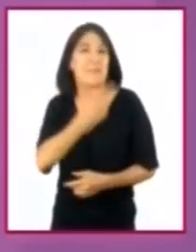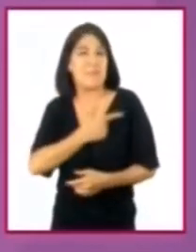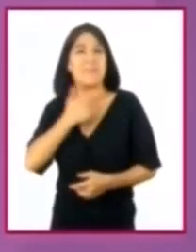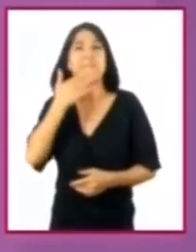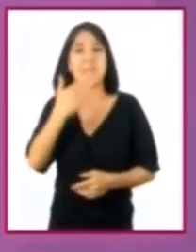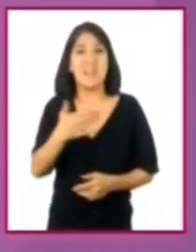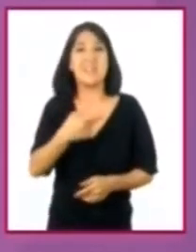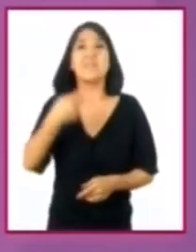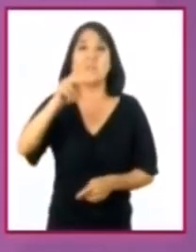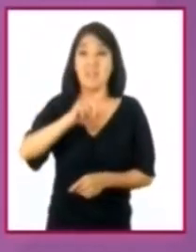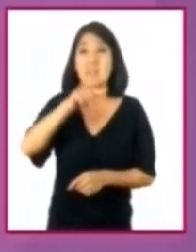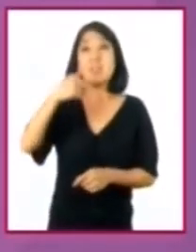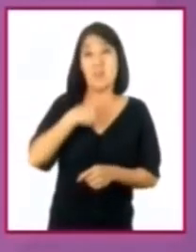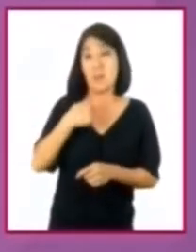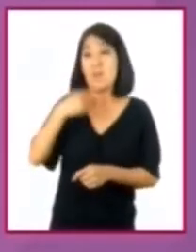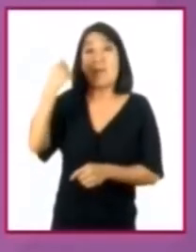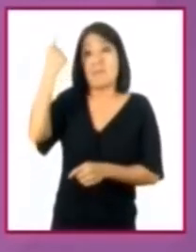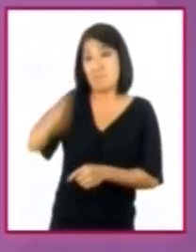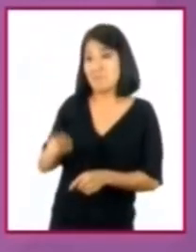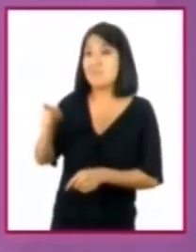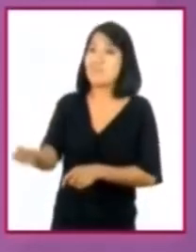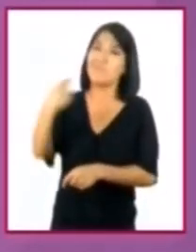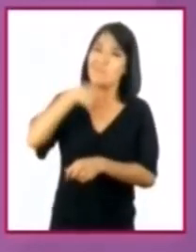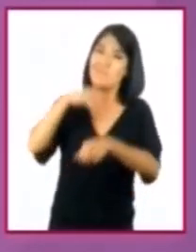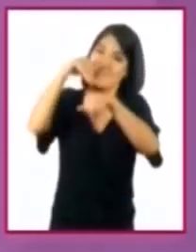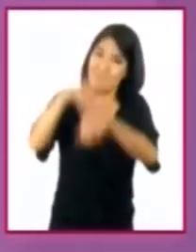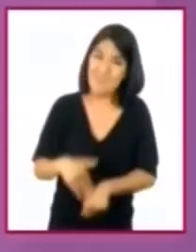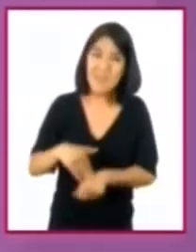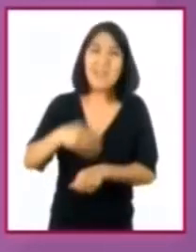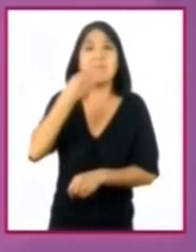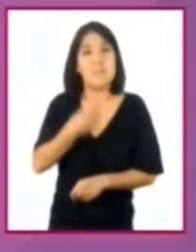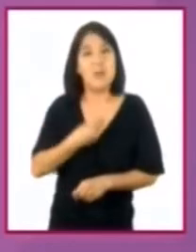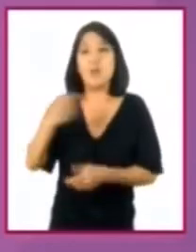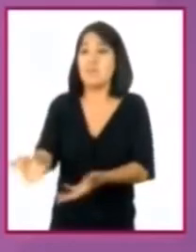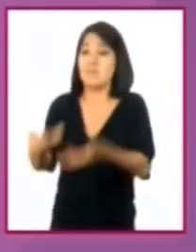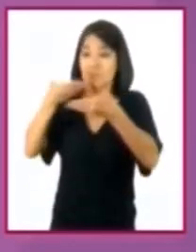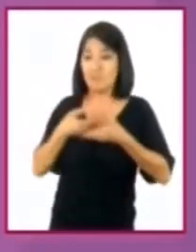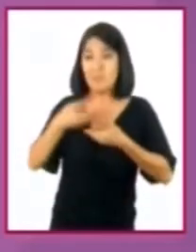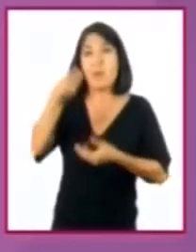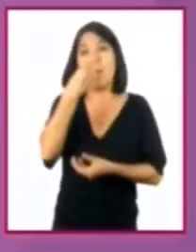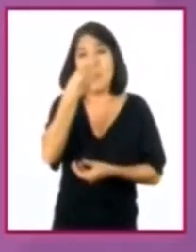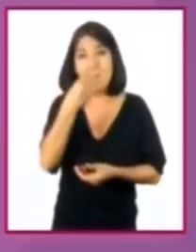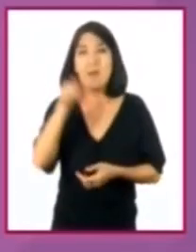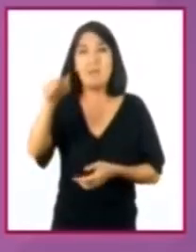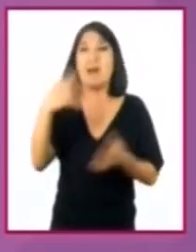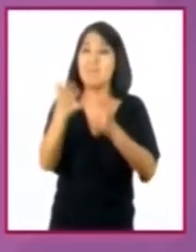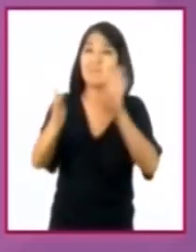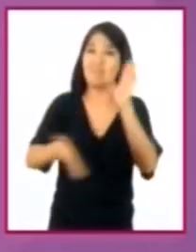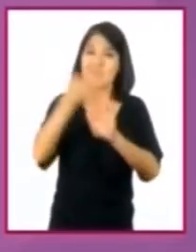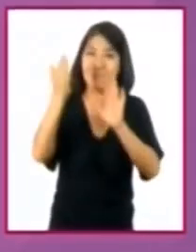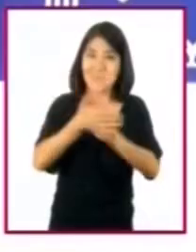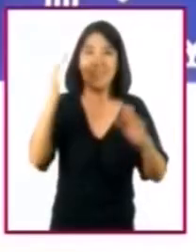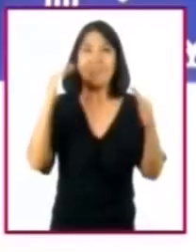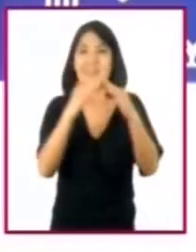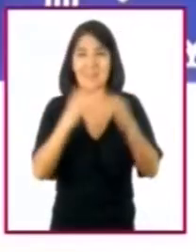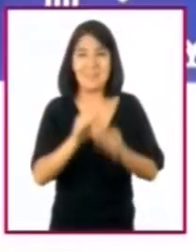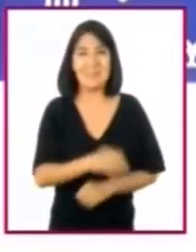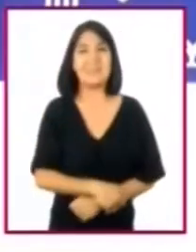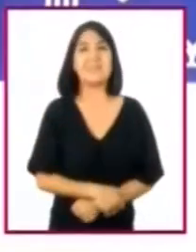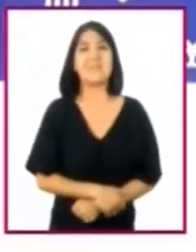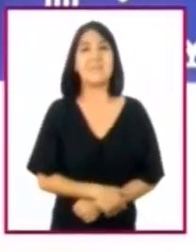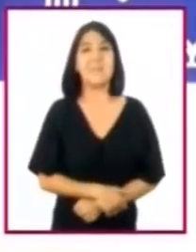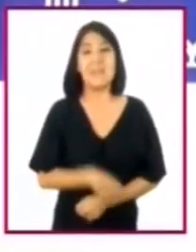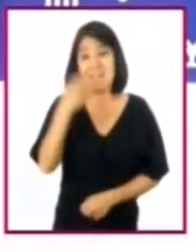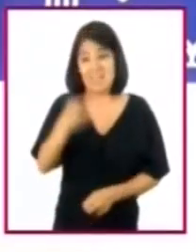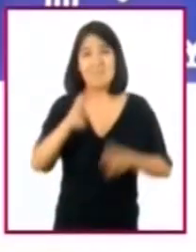debían obedecernos, trabajar para nosotros, darnos nuestros alimentos, construir nuestras casas. Según el